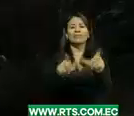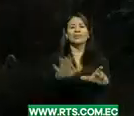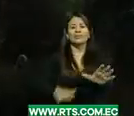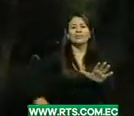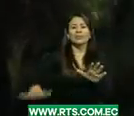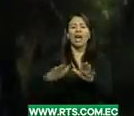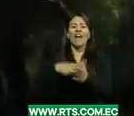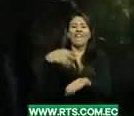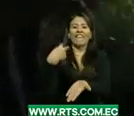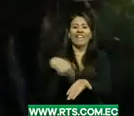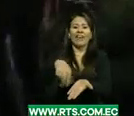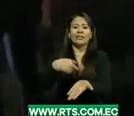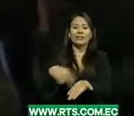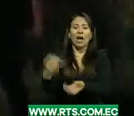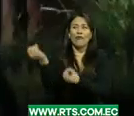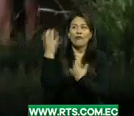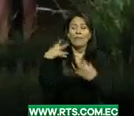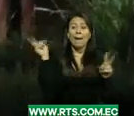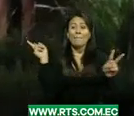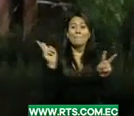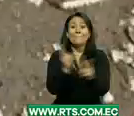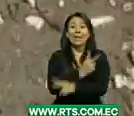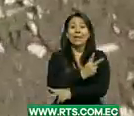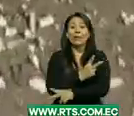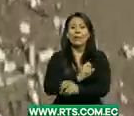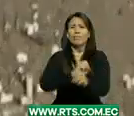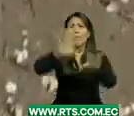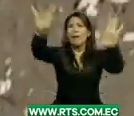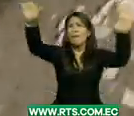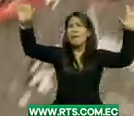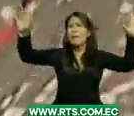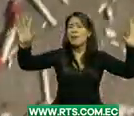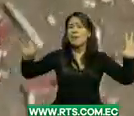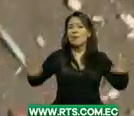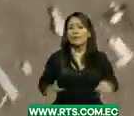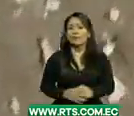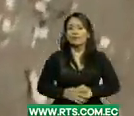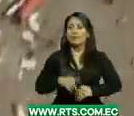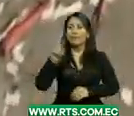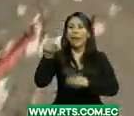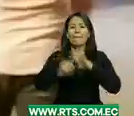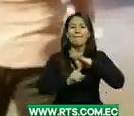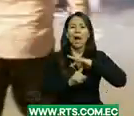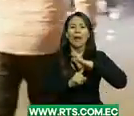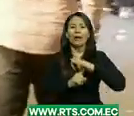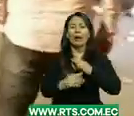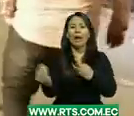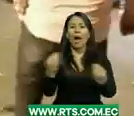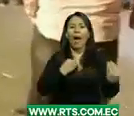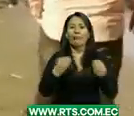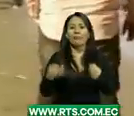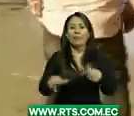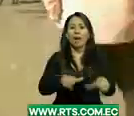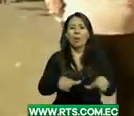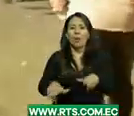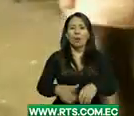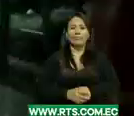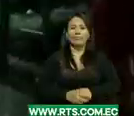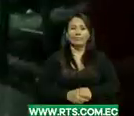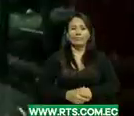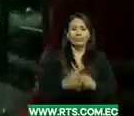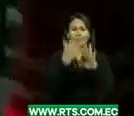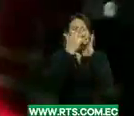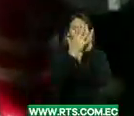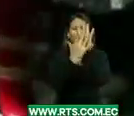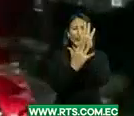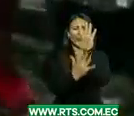estas festividades, puesto que las peligrosas esquirlas volaron por todos los lados del amplio parque central donde se realizaba el espectáculo. La lista